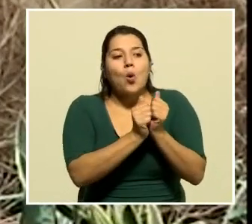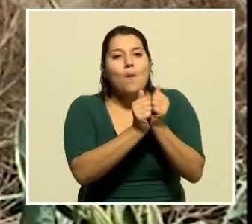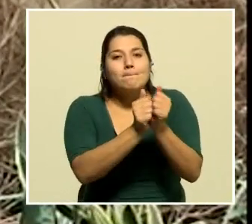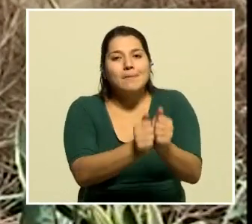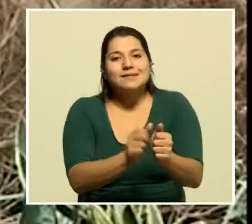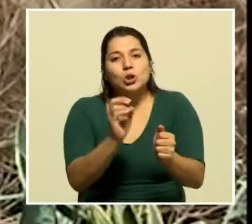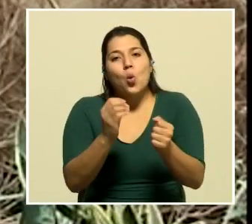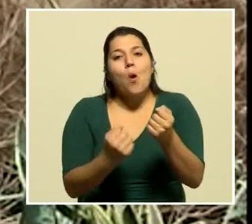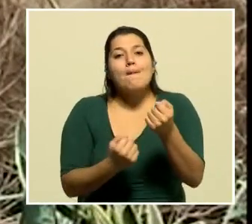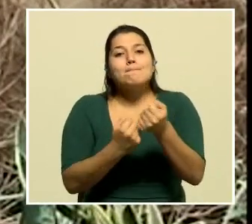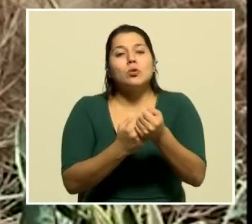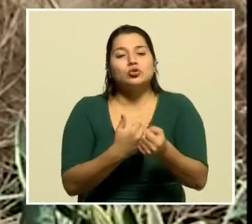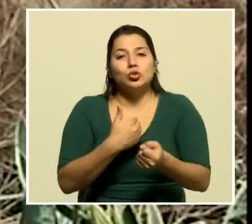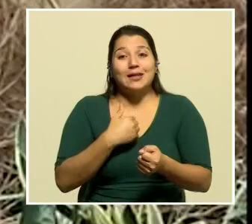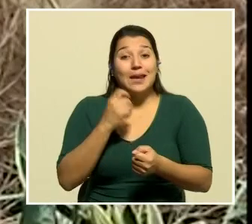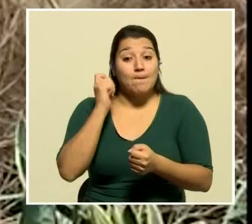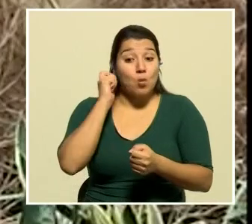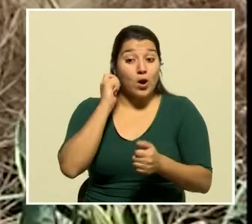hoy